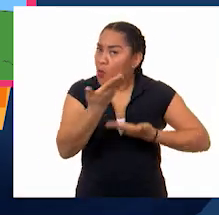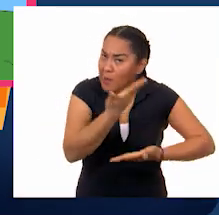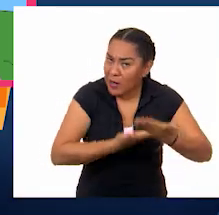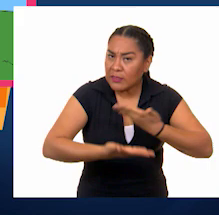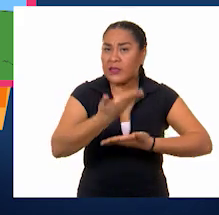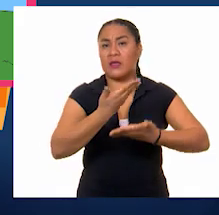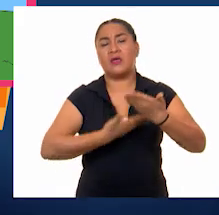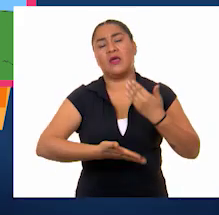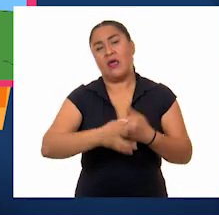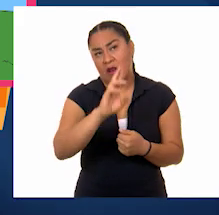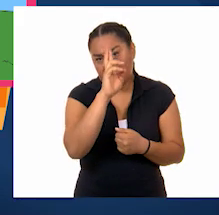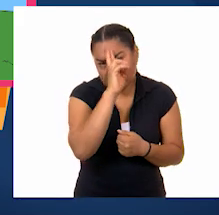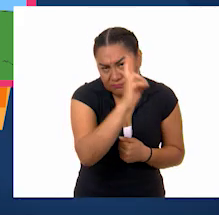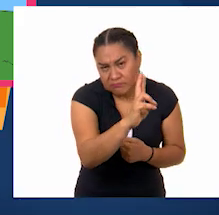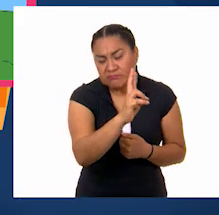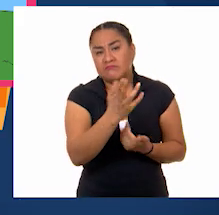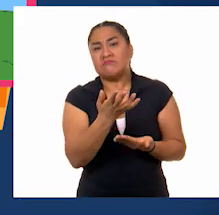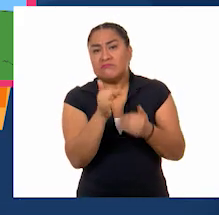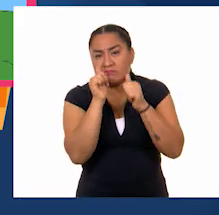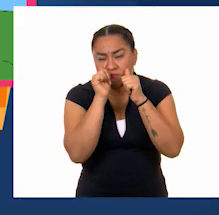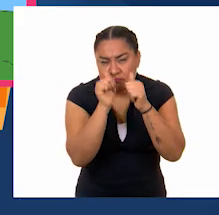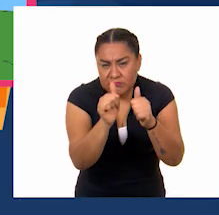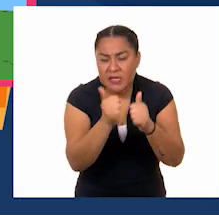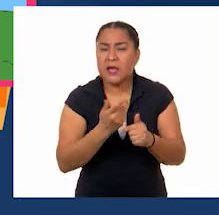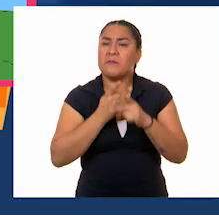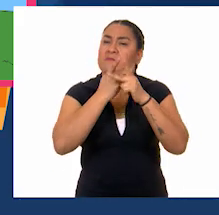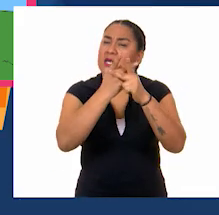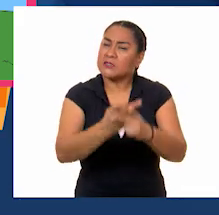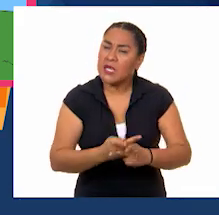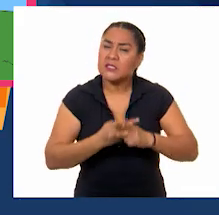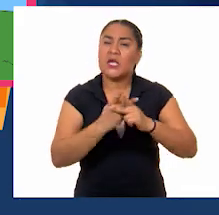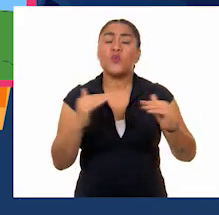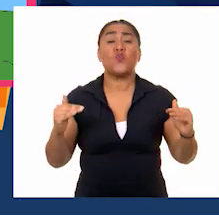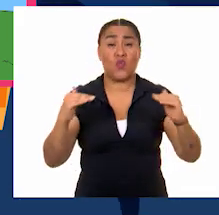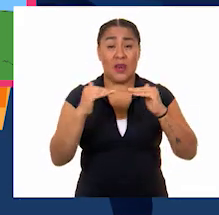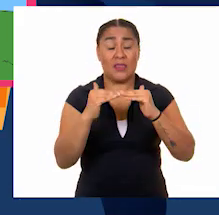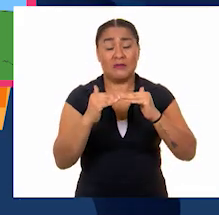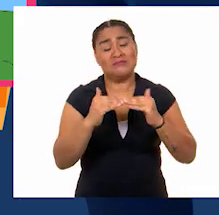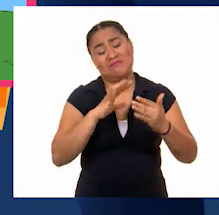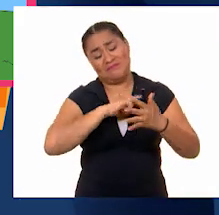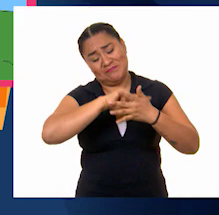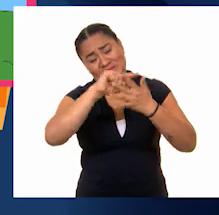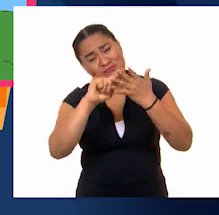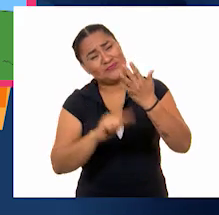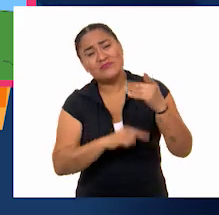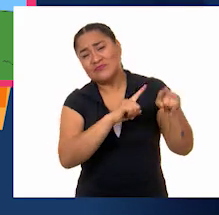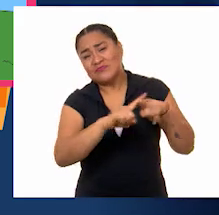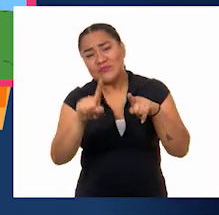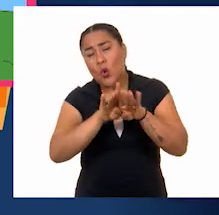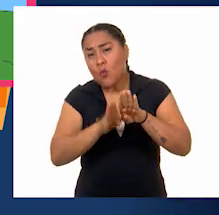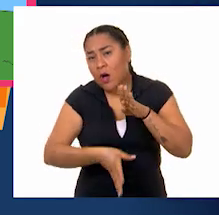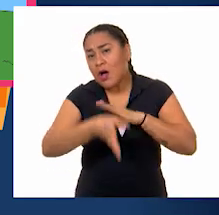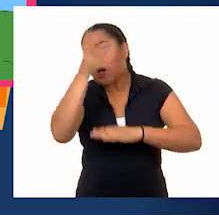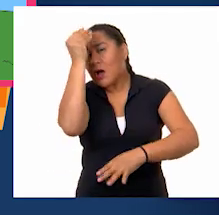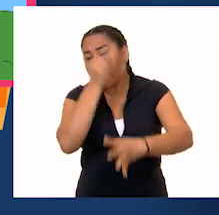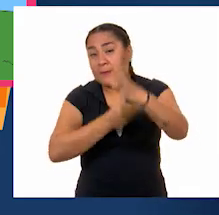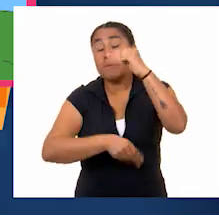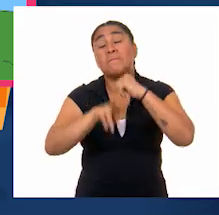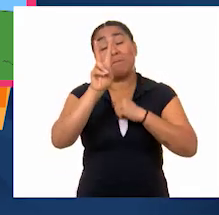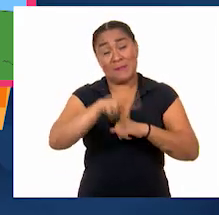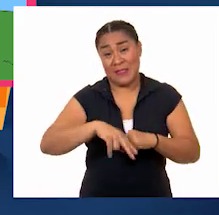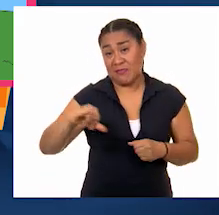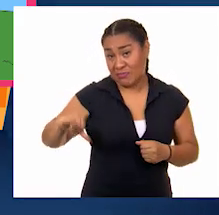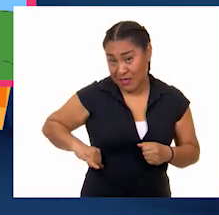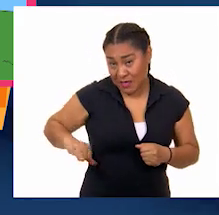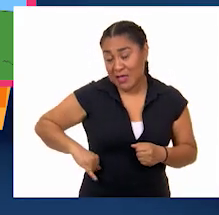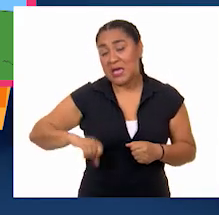respetarnos, de escucharnos, de la tolerancia y de la igualdad, entre muchos otros aprendizajes. Ha sido muy interesante